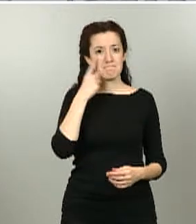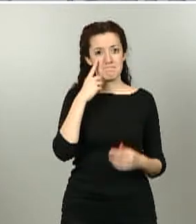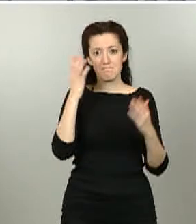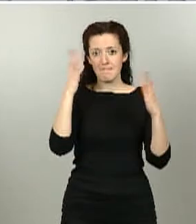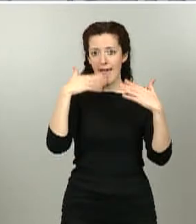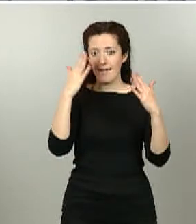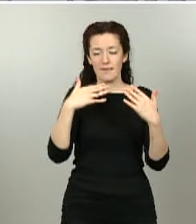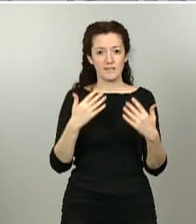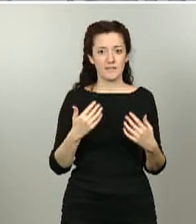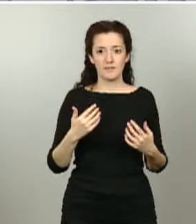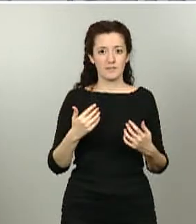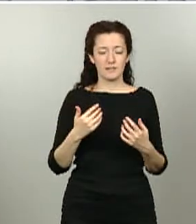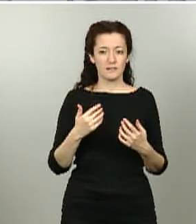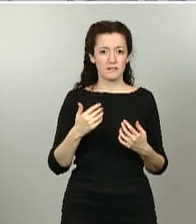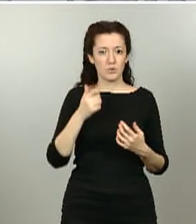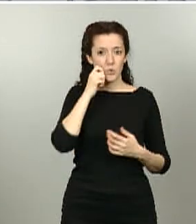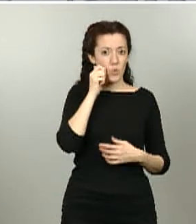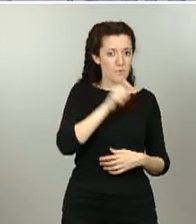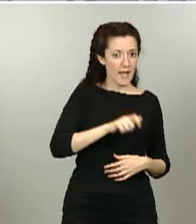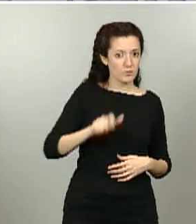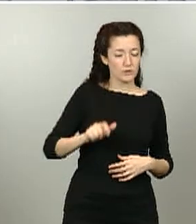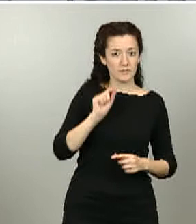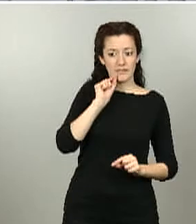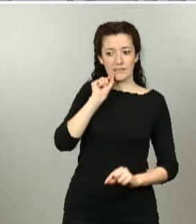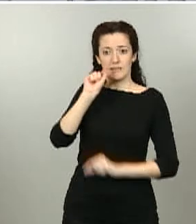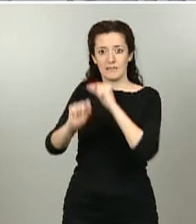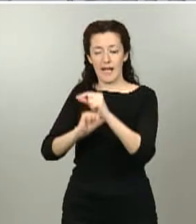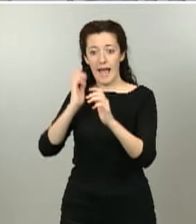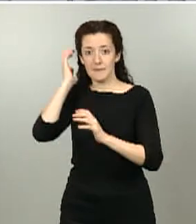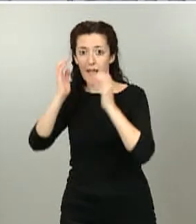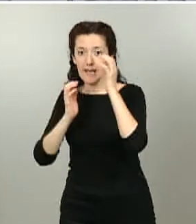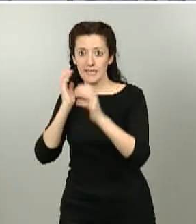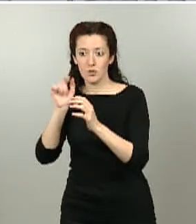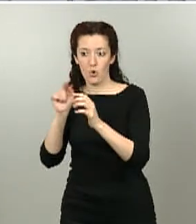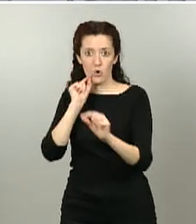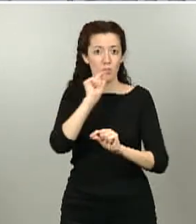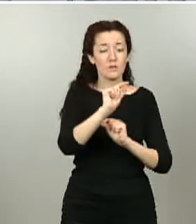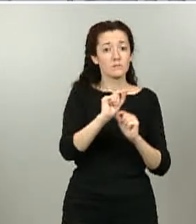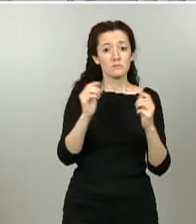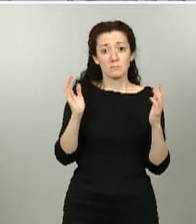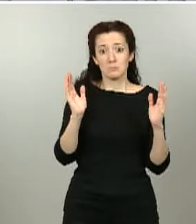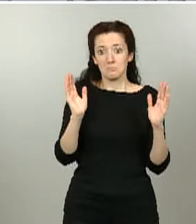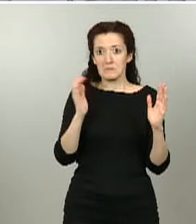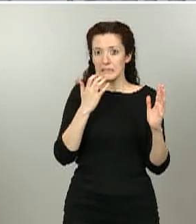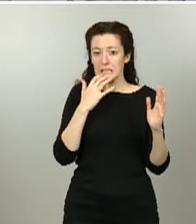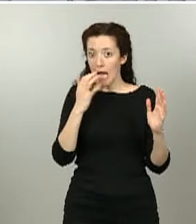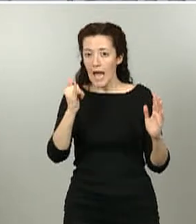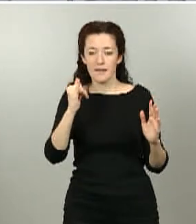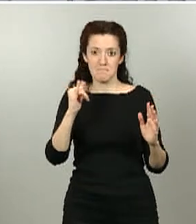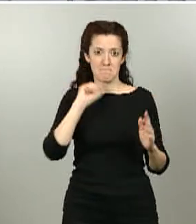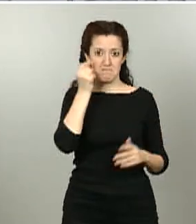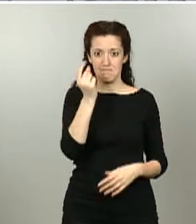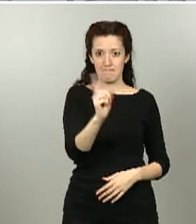animales y viceversa. No sé si lo habrá habido, desde luego, si lo ha habido, ha pasado desapercibido hasta la fecha. Este caso